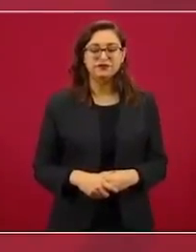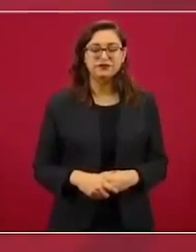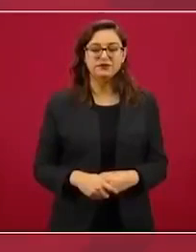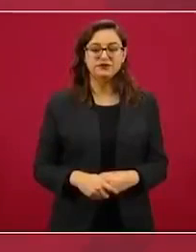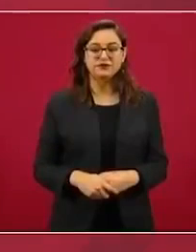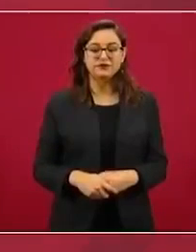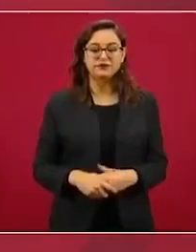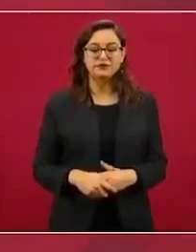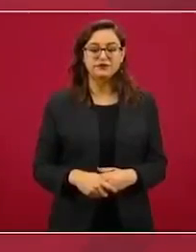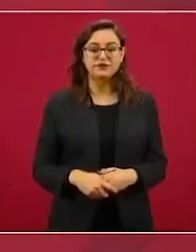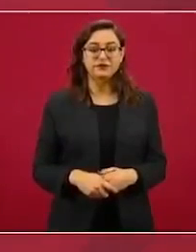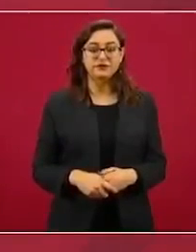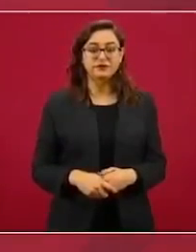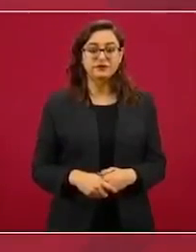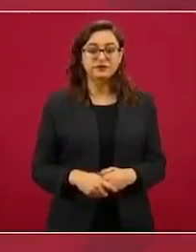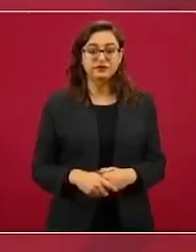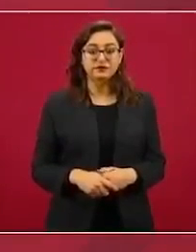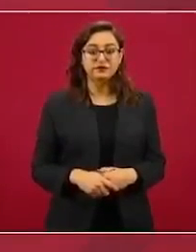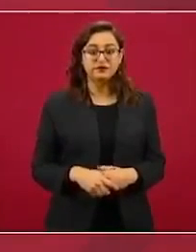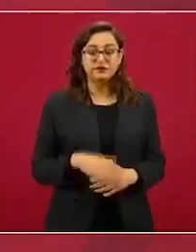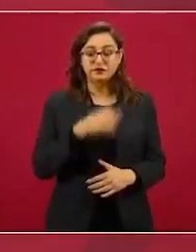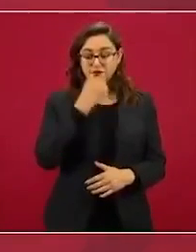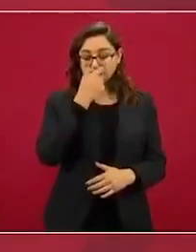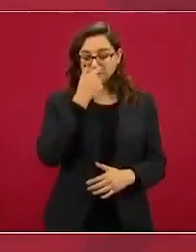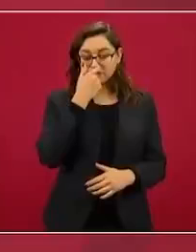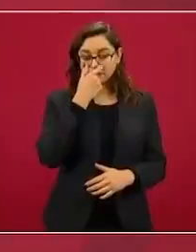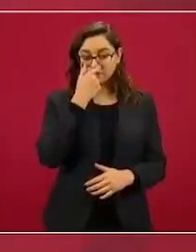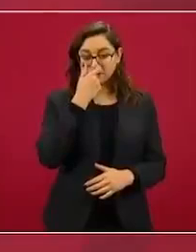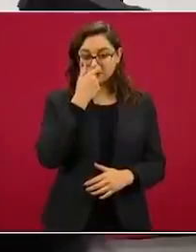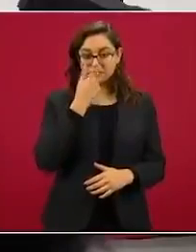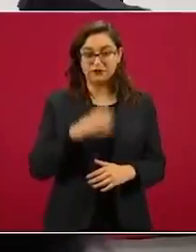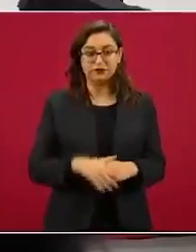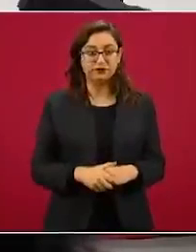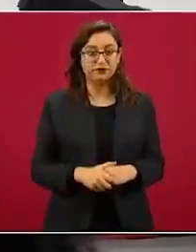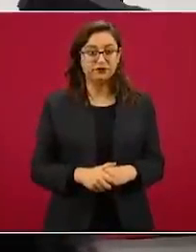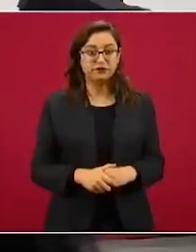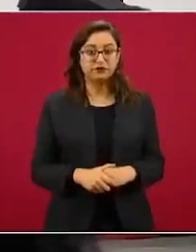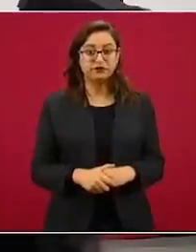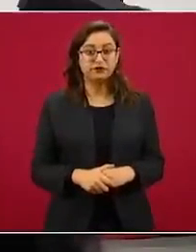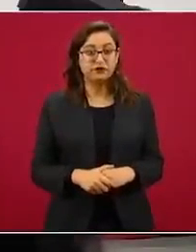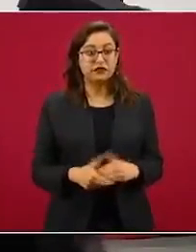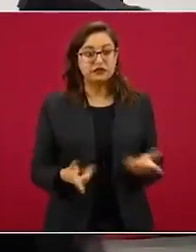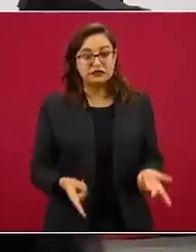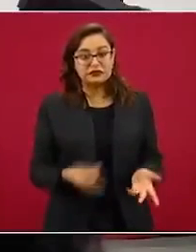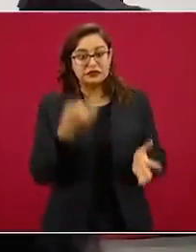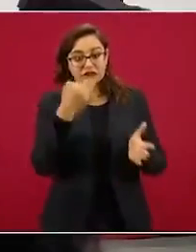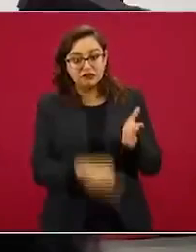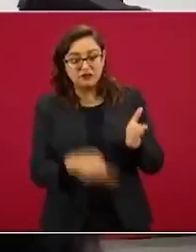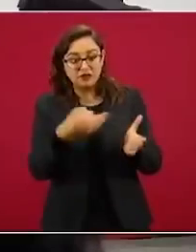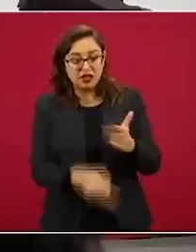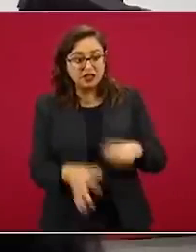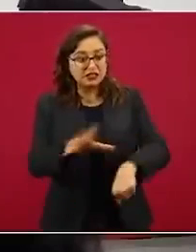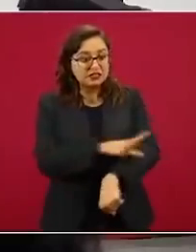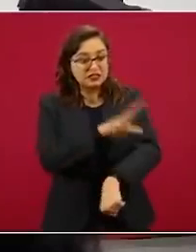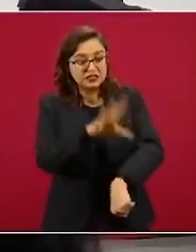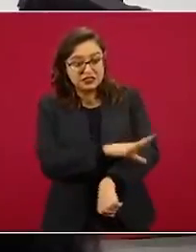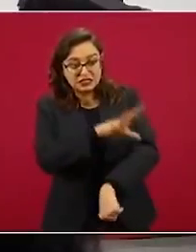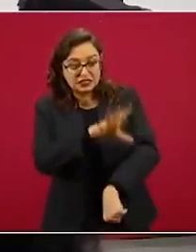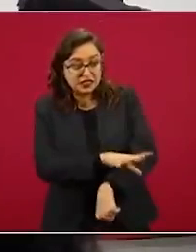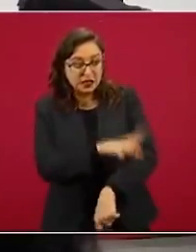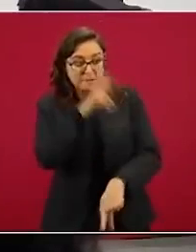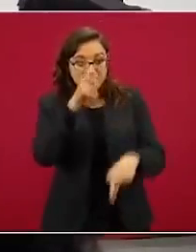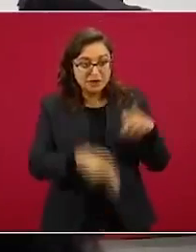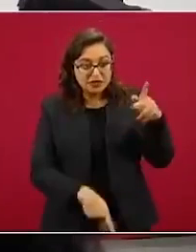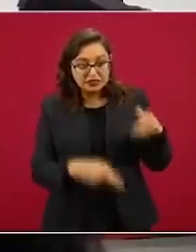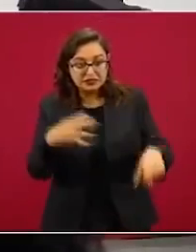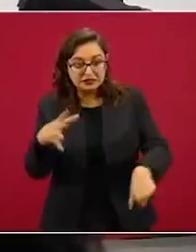se complementa, ¿sí?, la falta de energía que producen